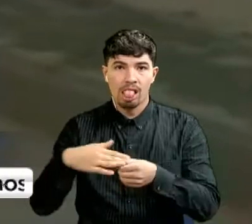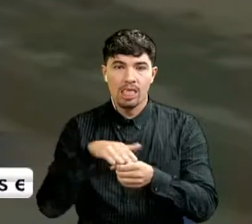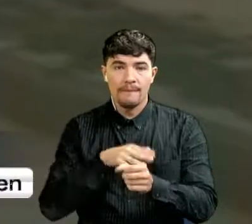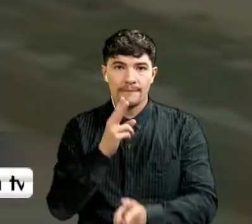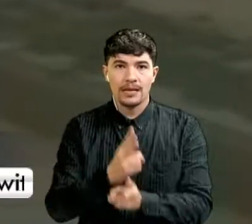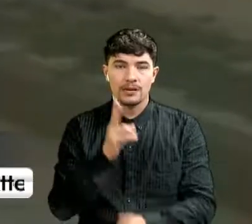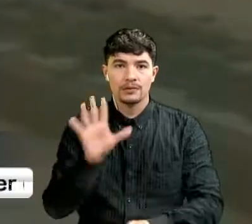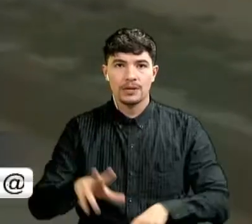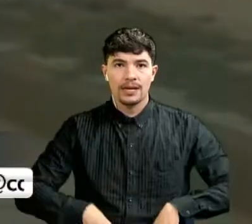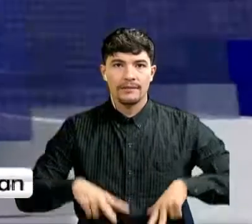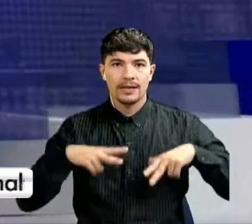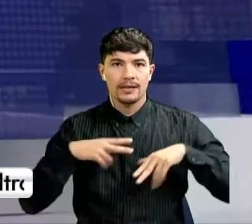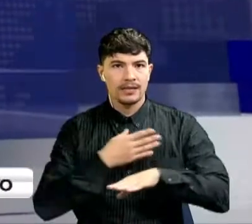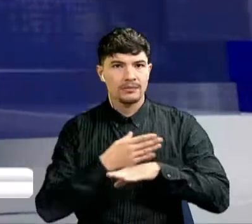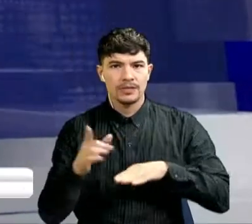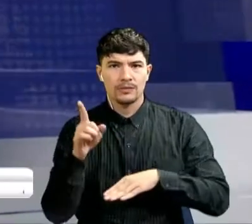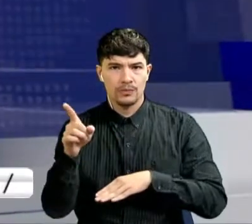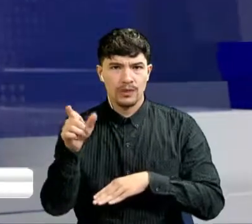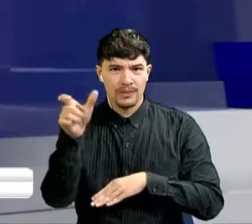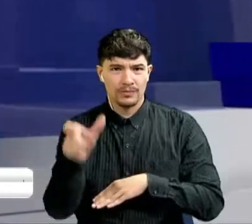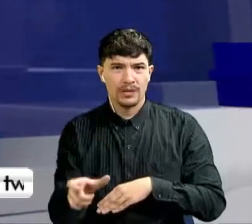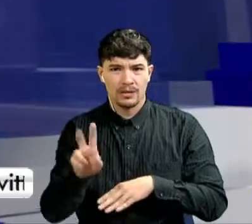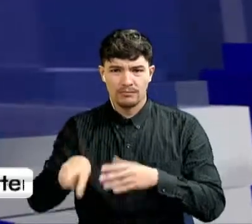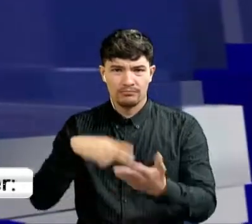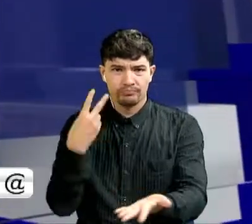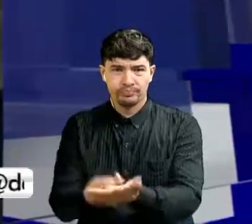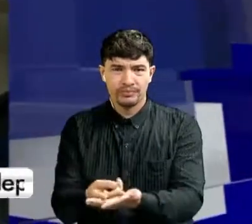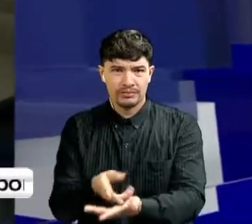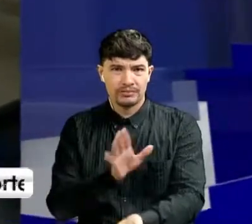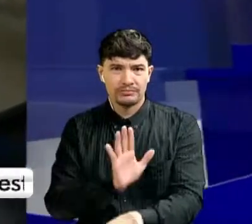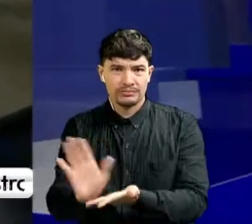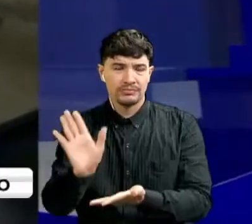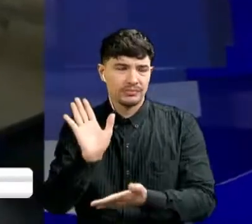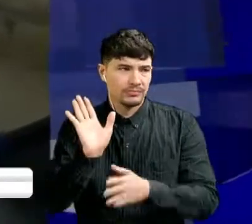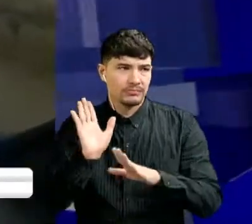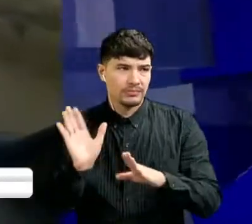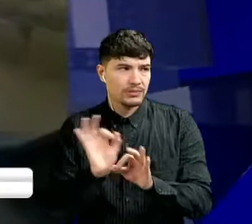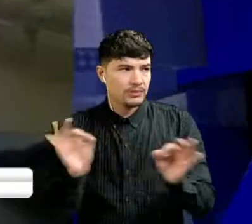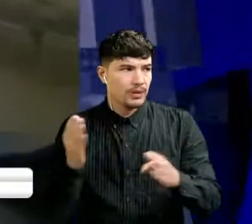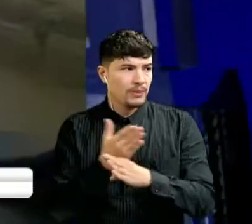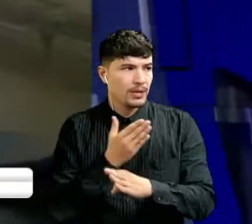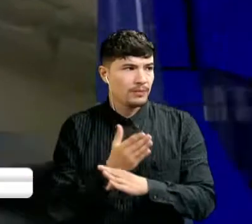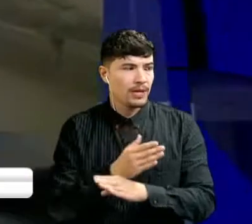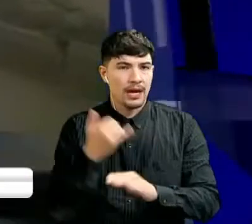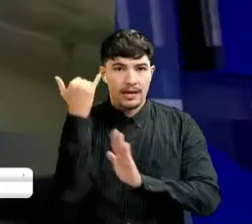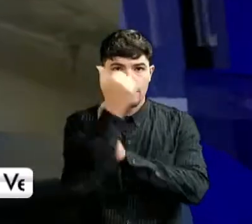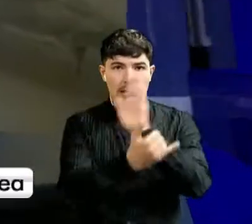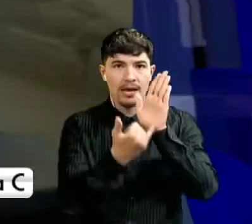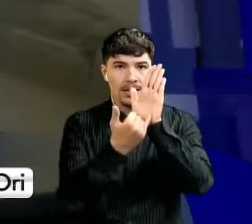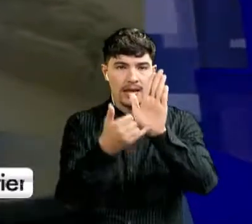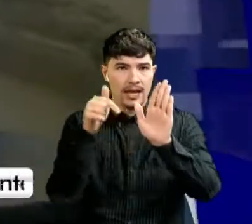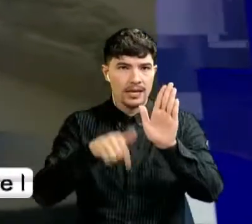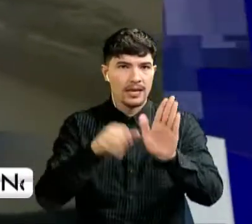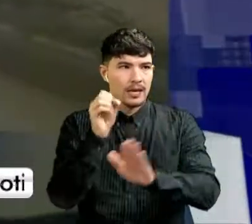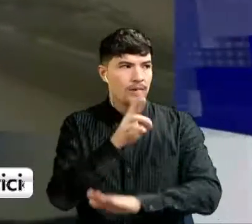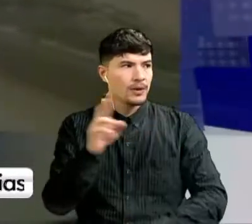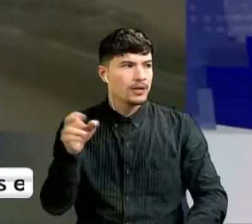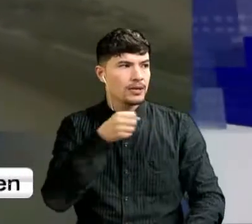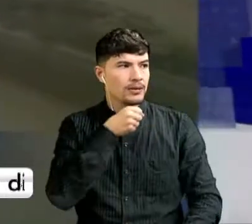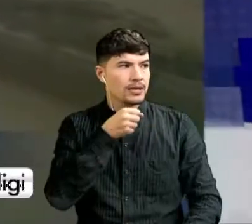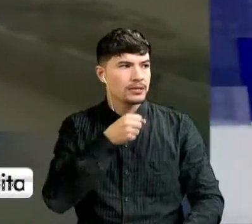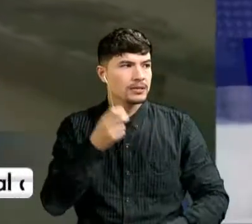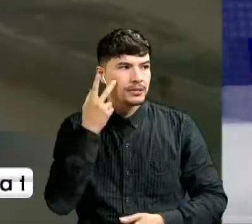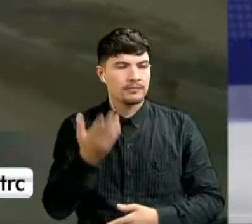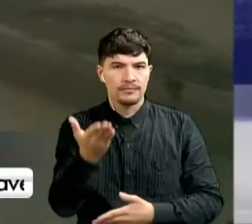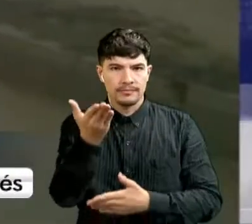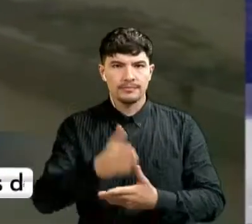Más adelante uno de ellos termina soltándose afortunadamente sin ningún inconveniente. Esta es la imagen del día que se presenta desde el barrio Colorados